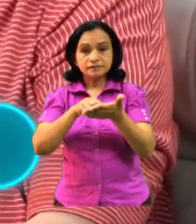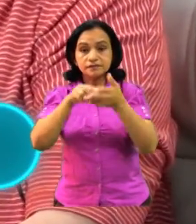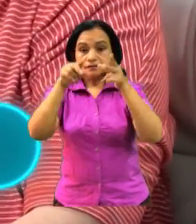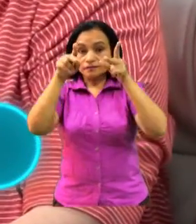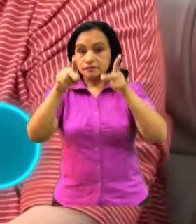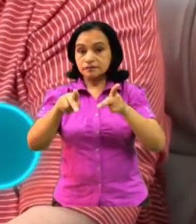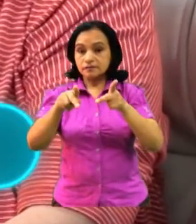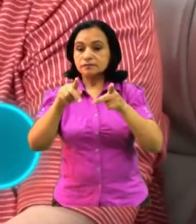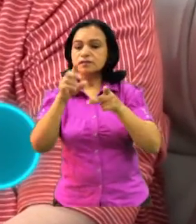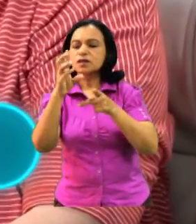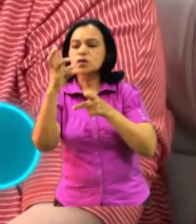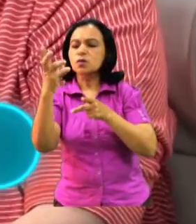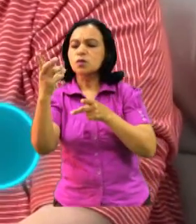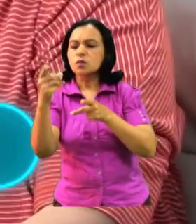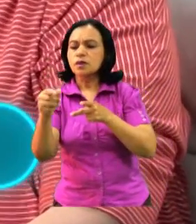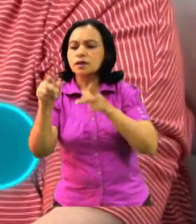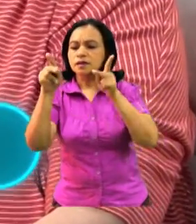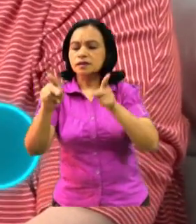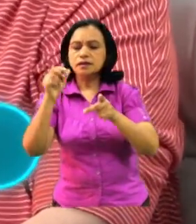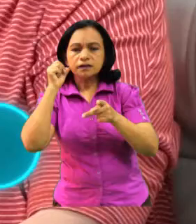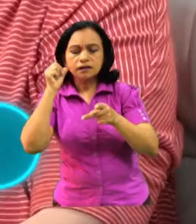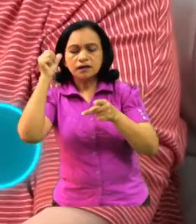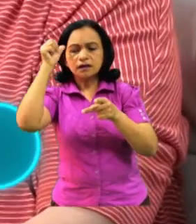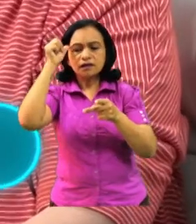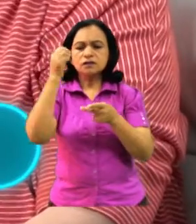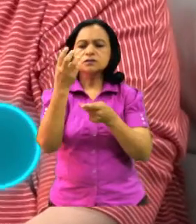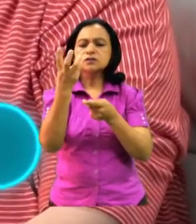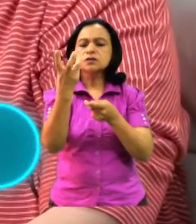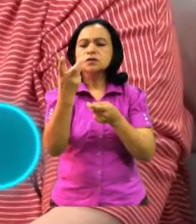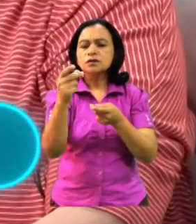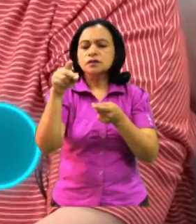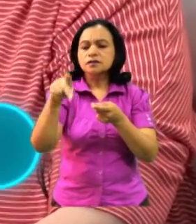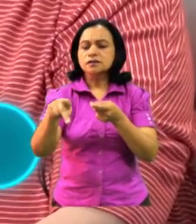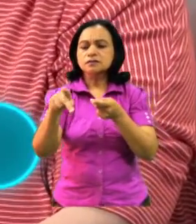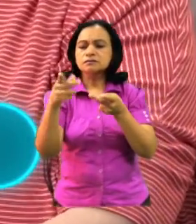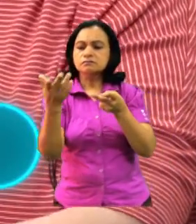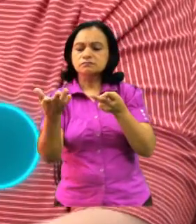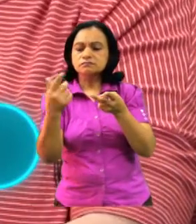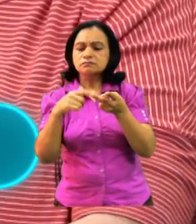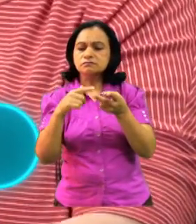las personas, qué cantidad de personas son adultos mayores, qué cantidad de personas son